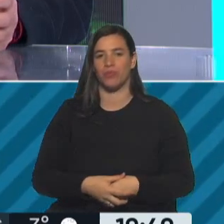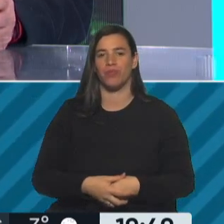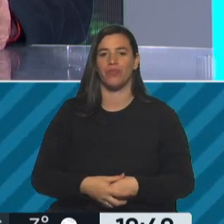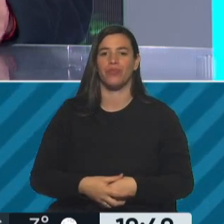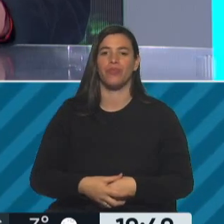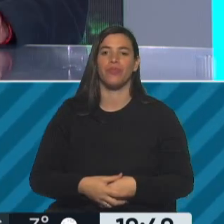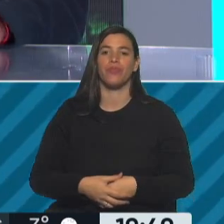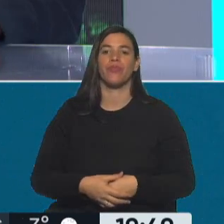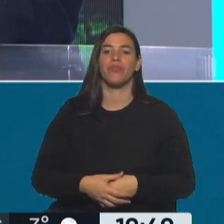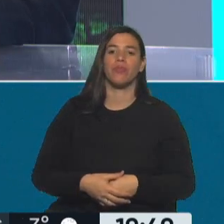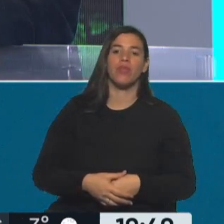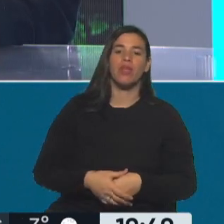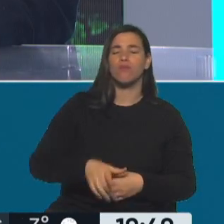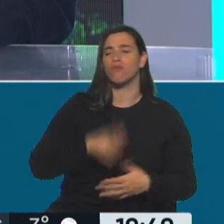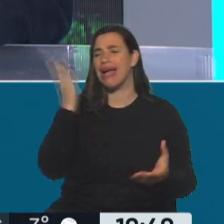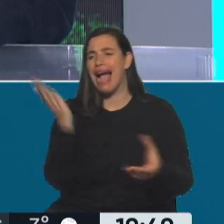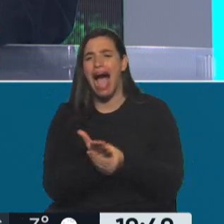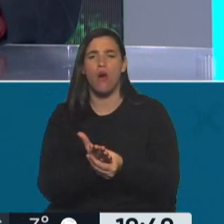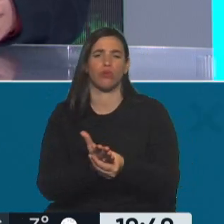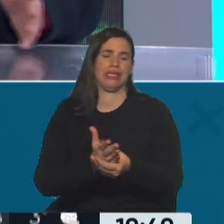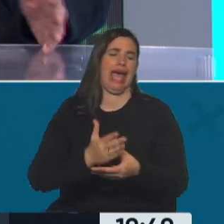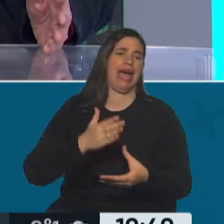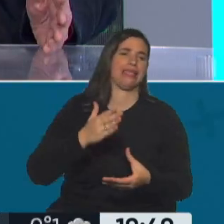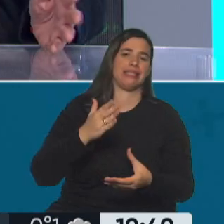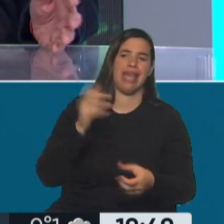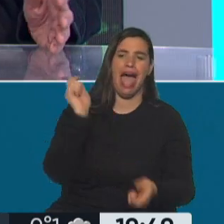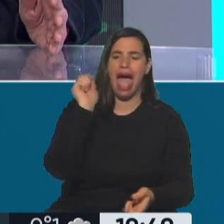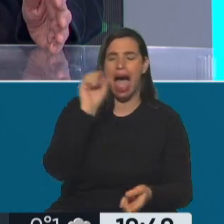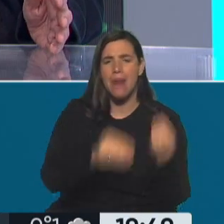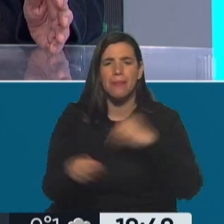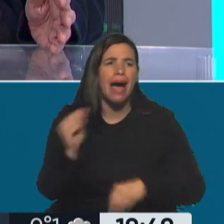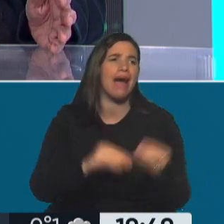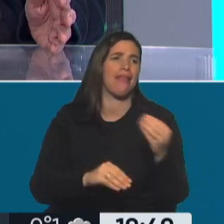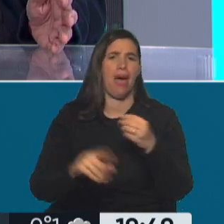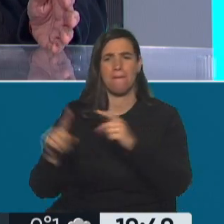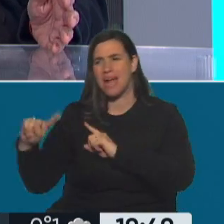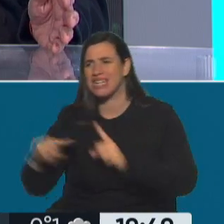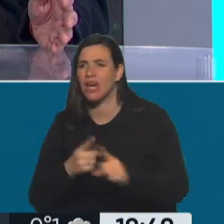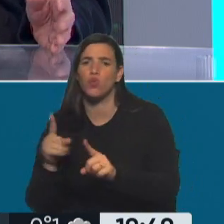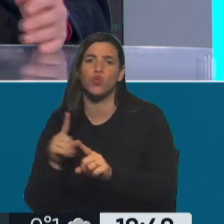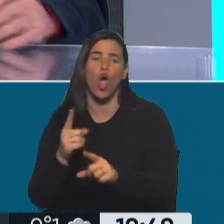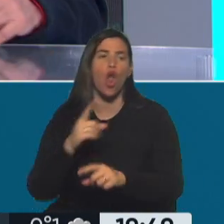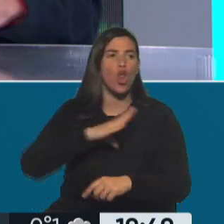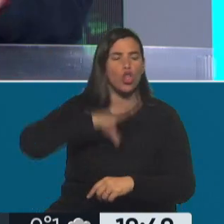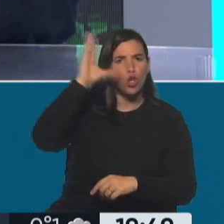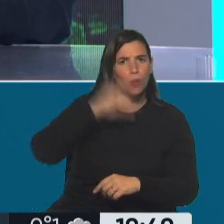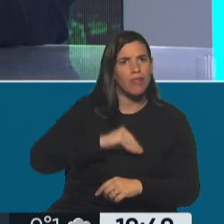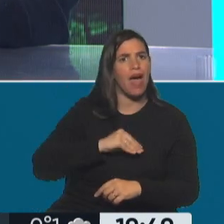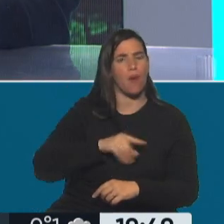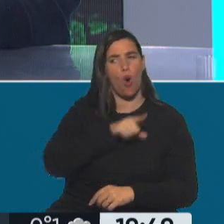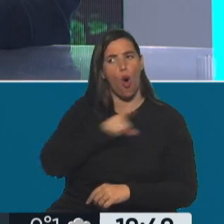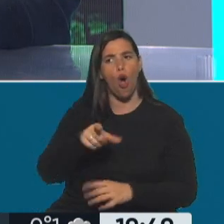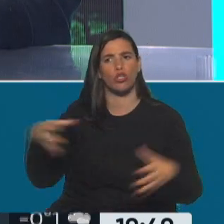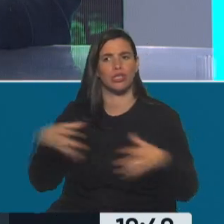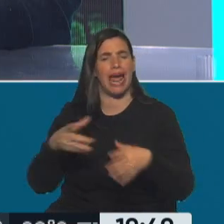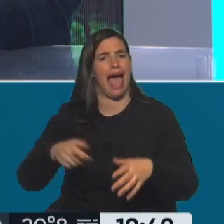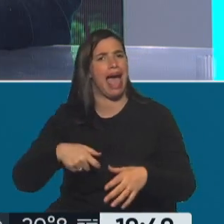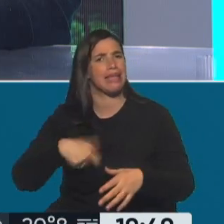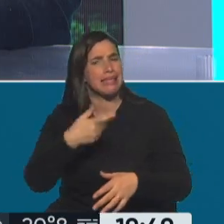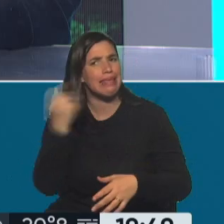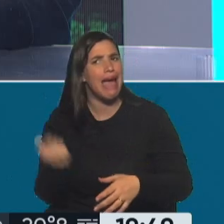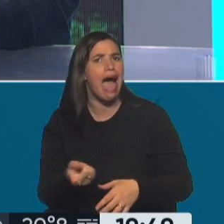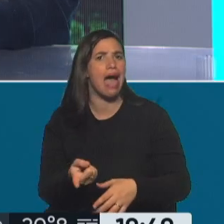ministerios. Sería realmente una catástrofe que suceda eso de nuevo. ¿Cómo está, te pregunto, Amado, cómo está la clase trabajadora ahí para soportar de